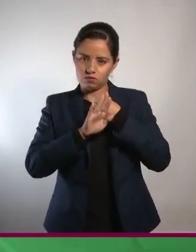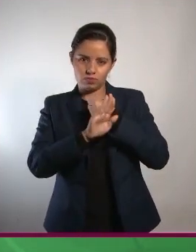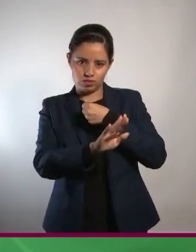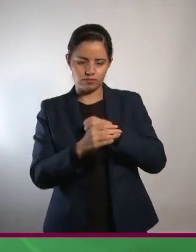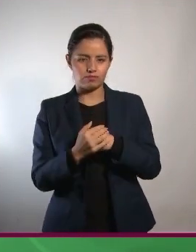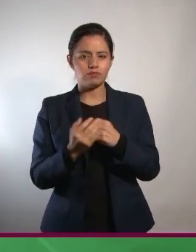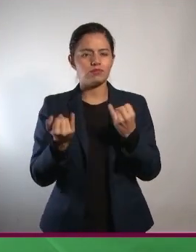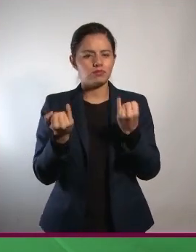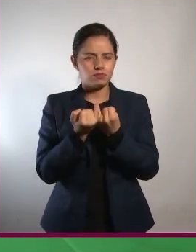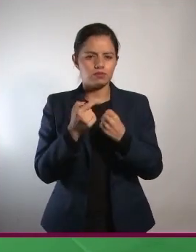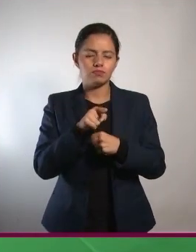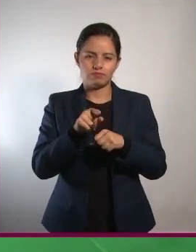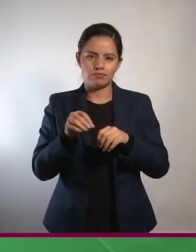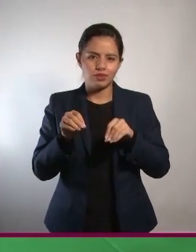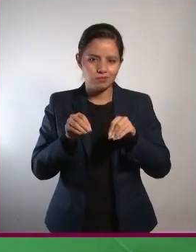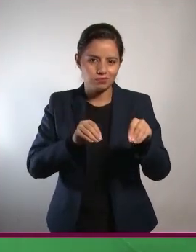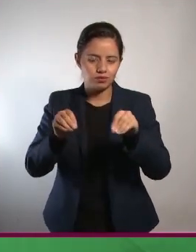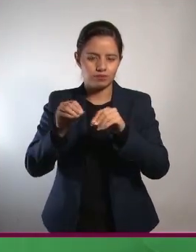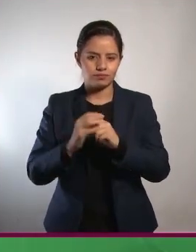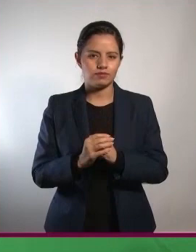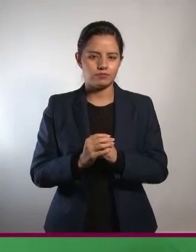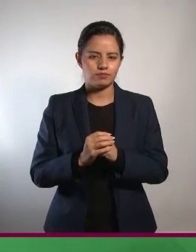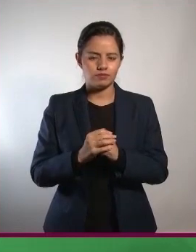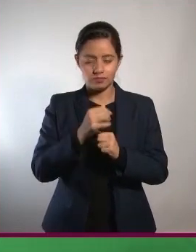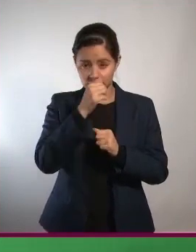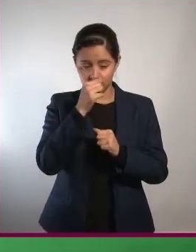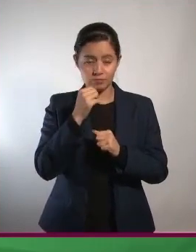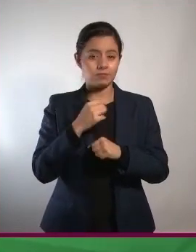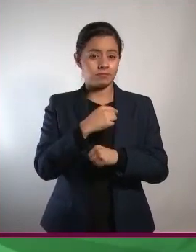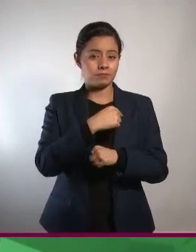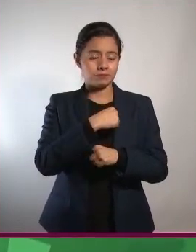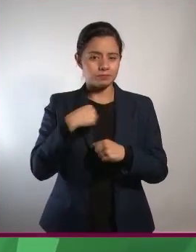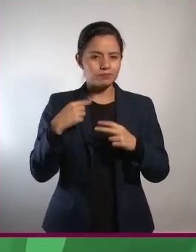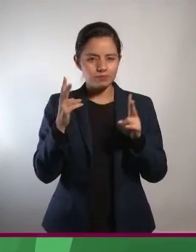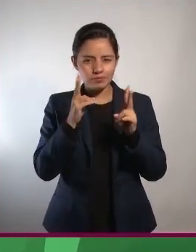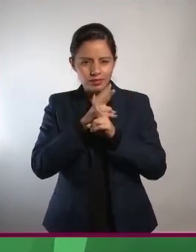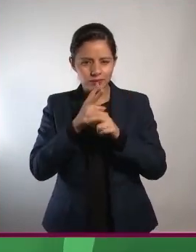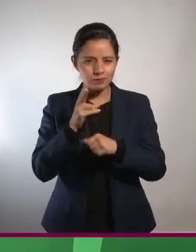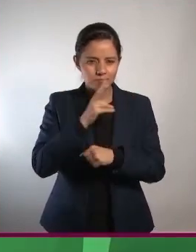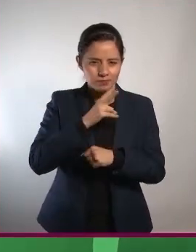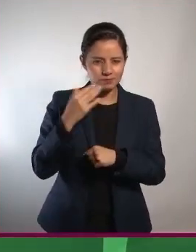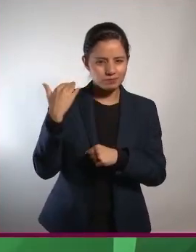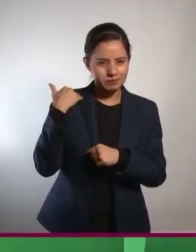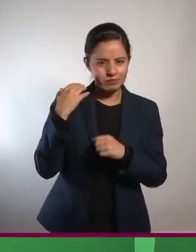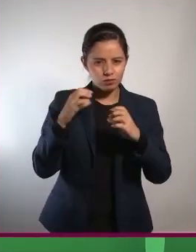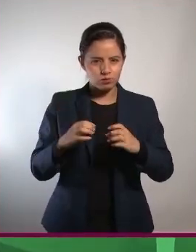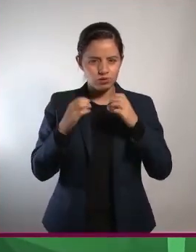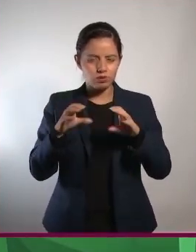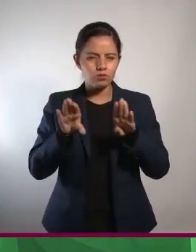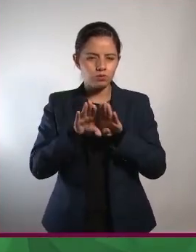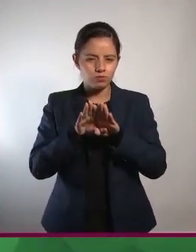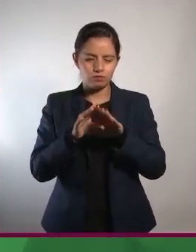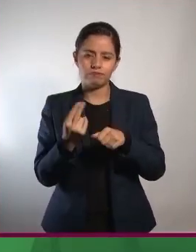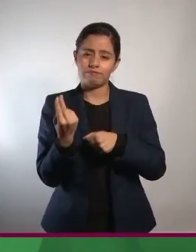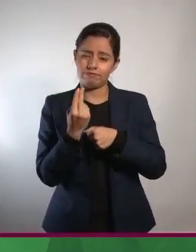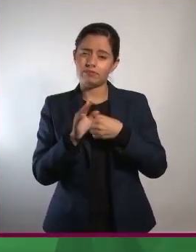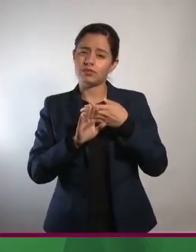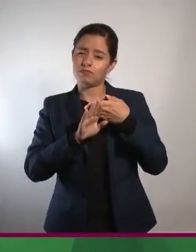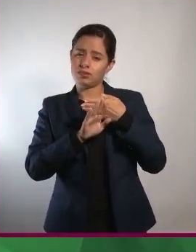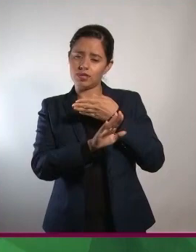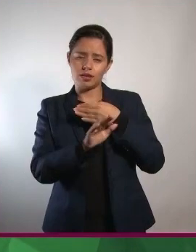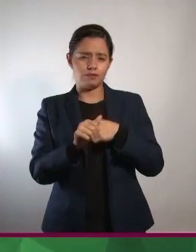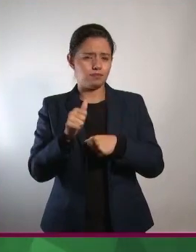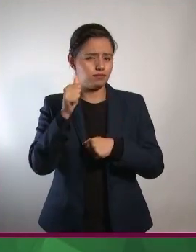movernos, mantenernos activos. Para cuidar nuestros pulmones es importante saber que debemos de evitar en toda